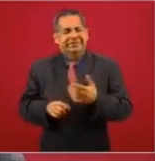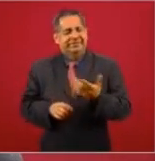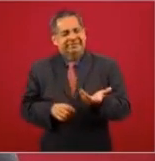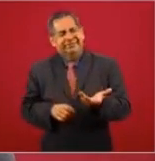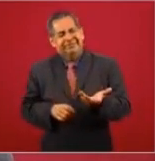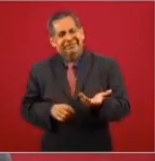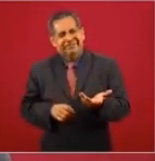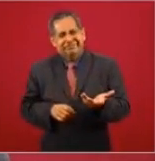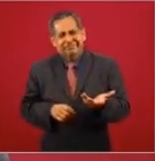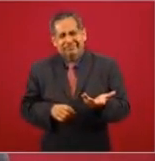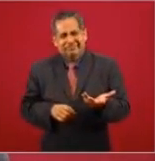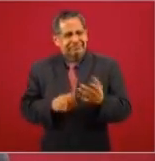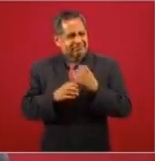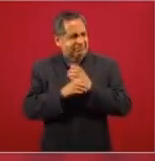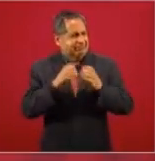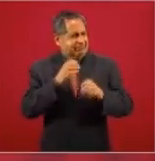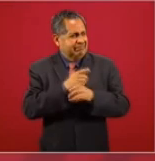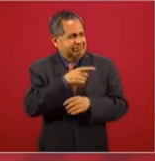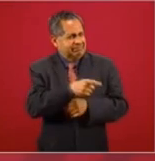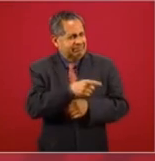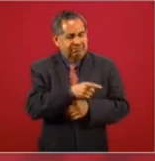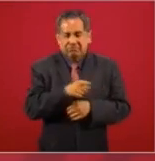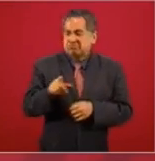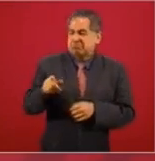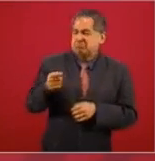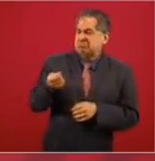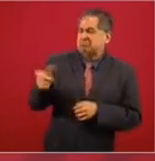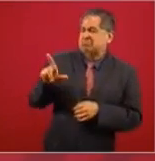y cosas humillantes,